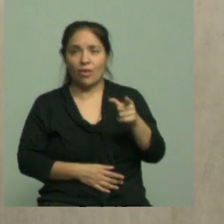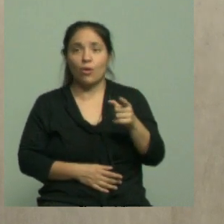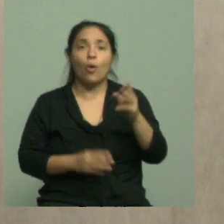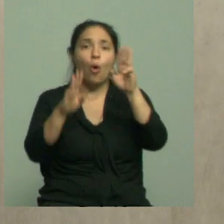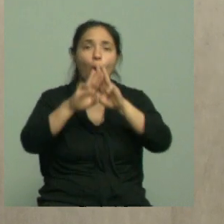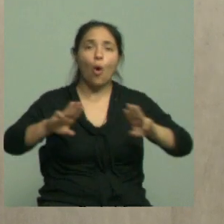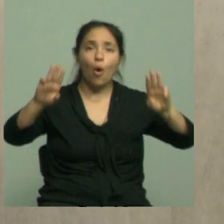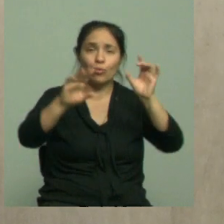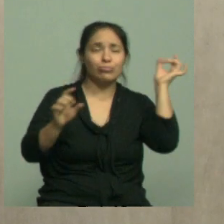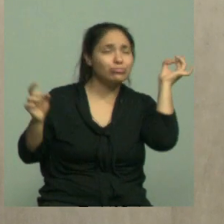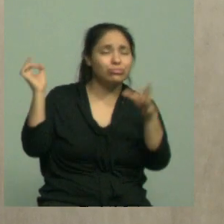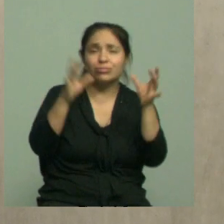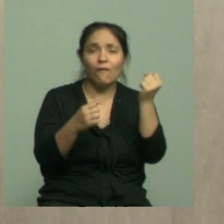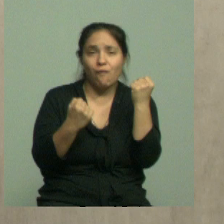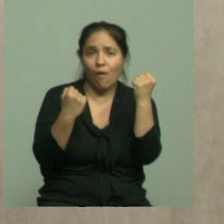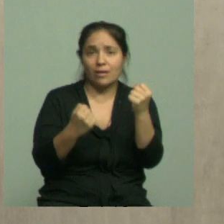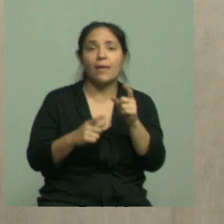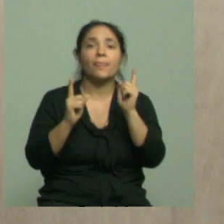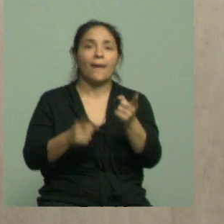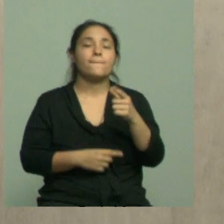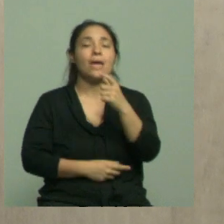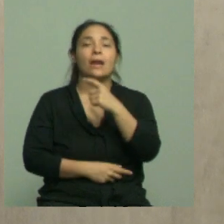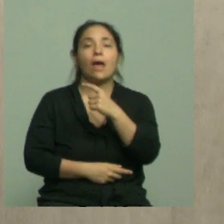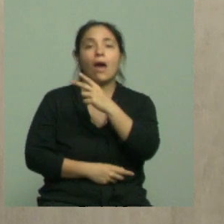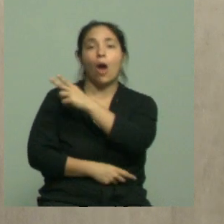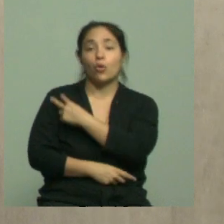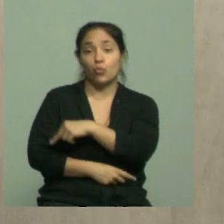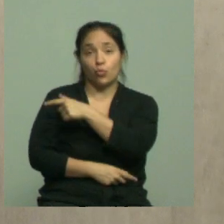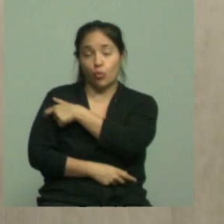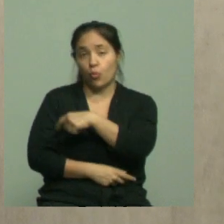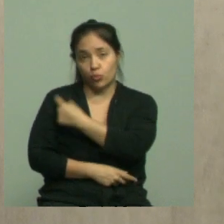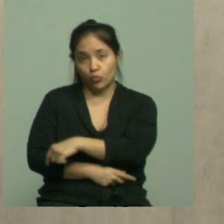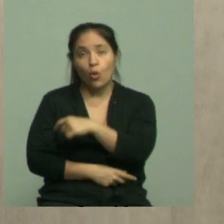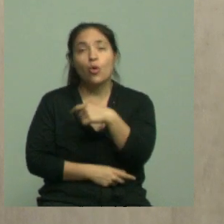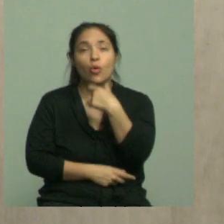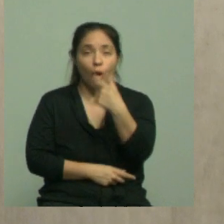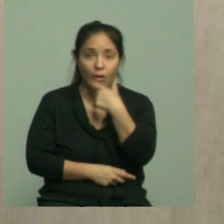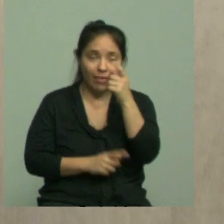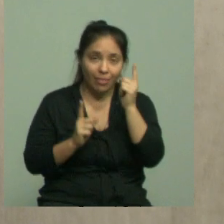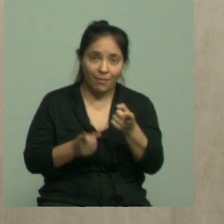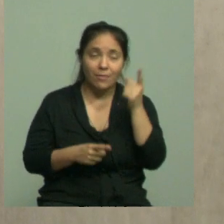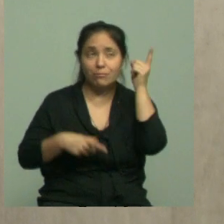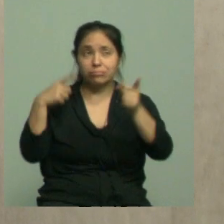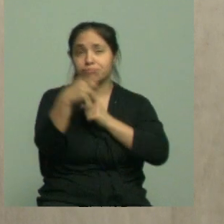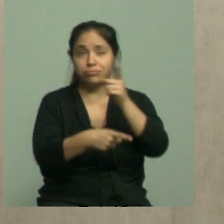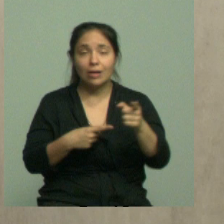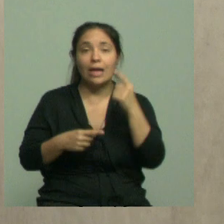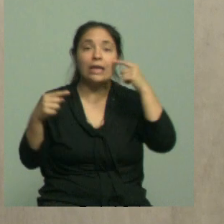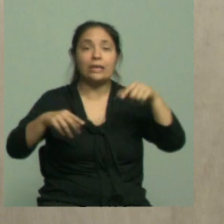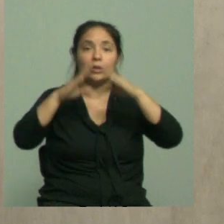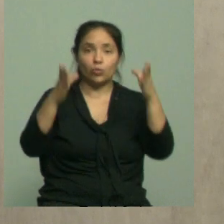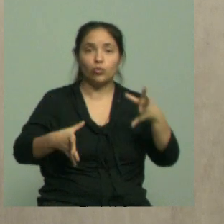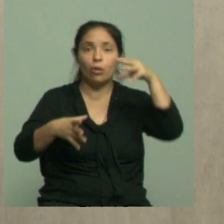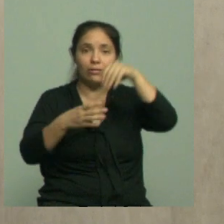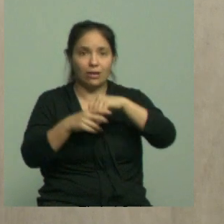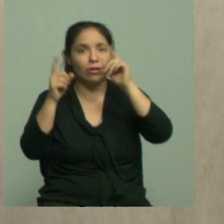ONU, las críticas que ha recibido la Cruz Roja, la Luna Roja, las críticas que han recibido institutos internos de